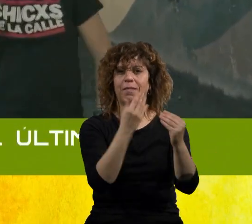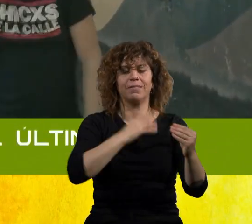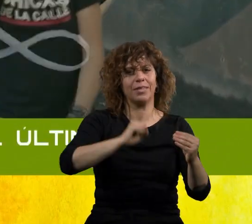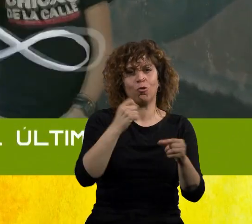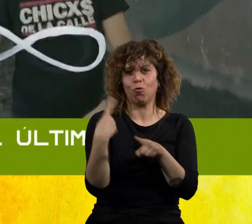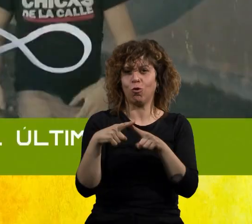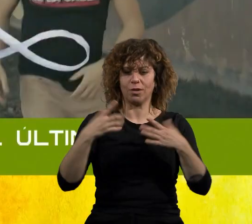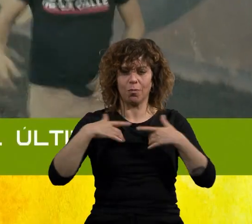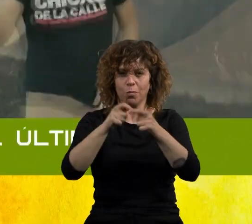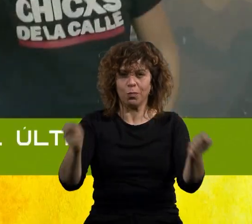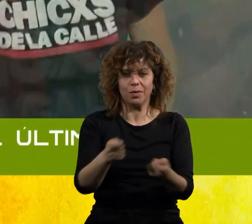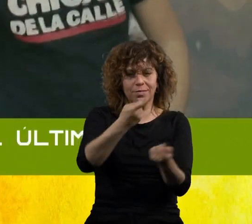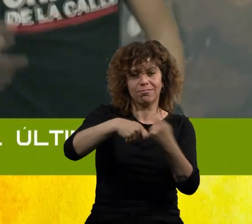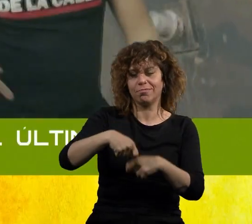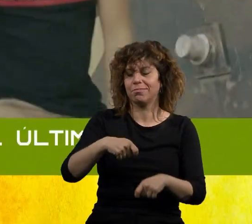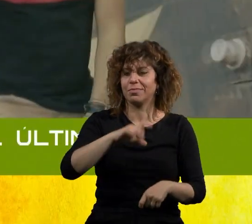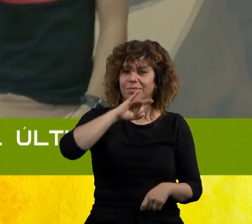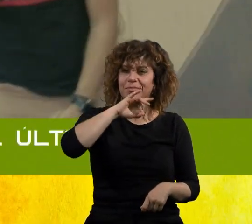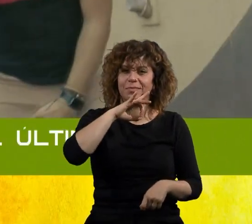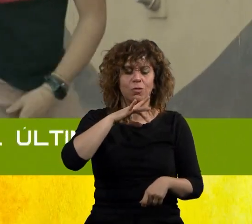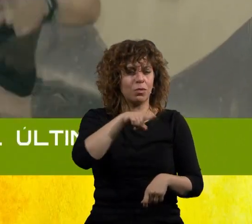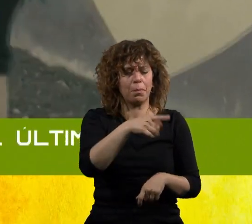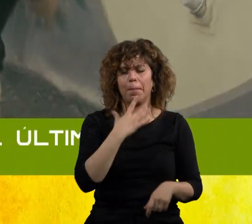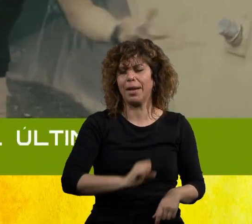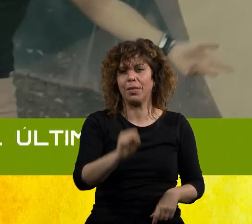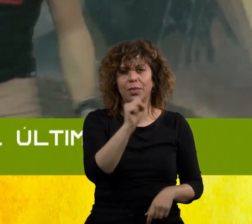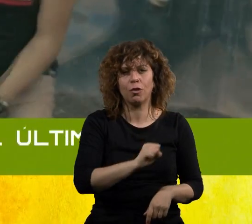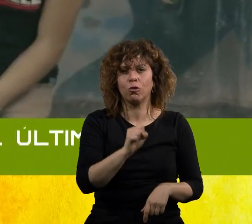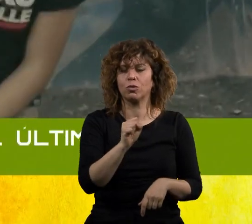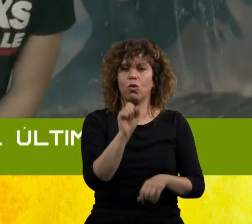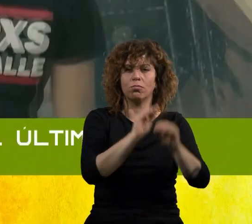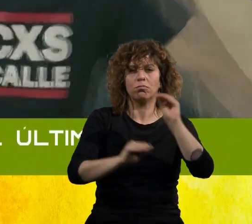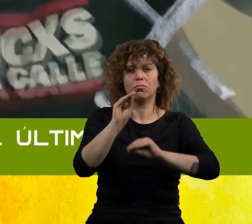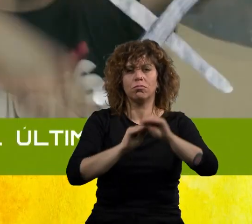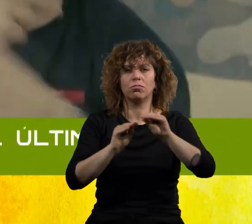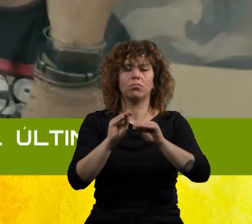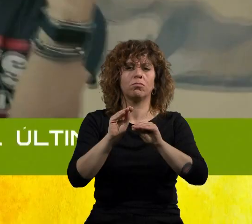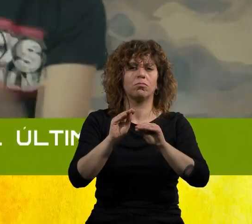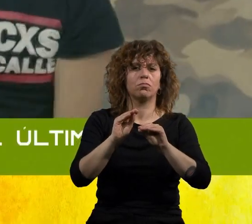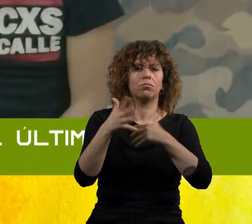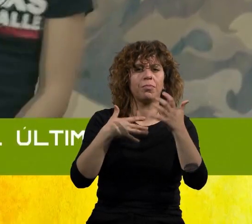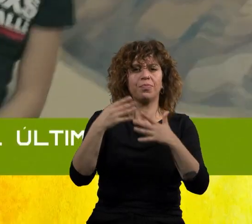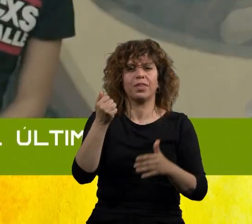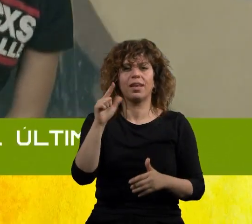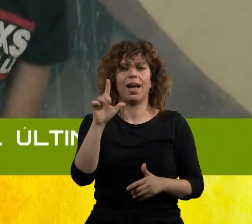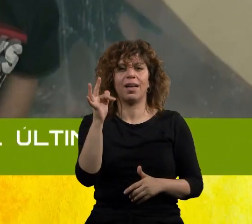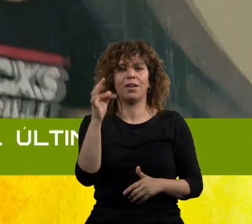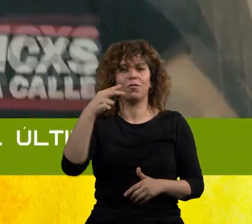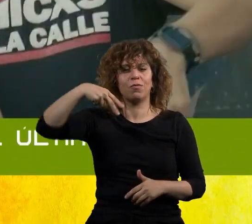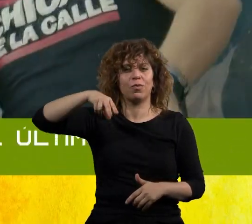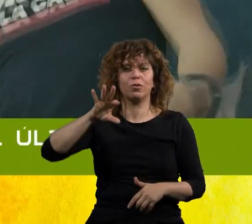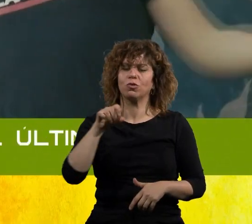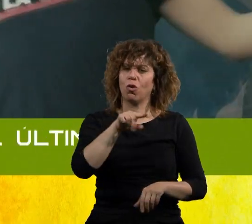merchan. Muy contentos, la verdad que es un disco que quedó precioso, lo produjo todo y lo masterizó y lo mezcló Alfonso en Aldea